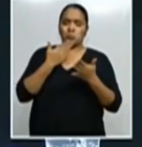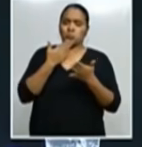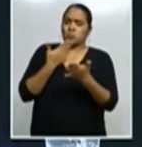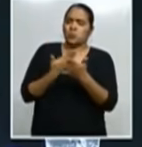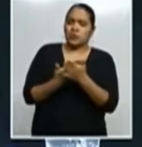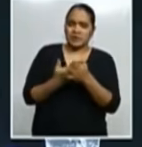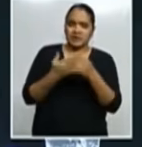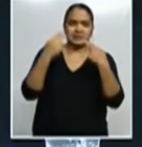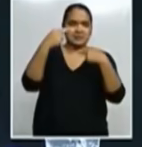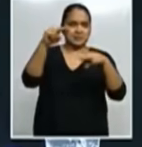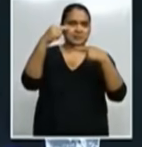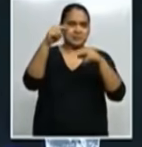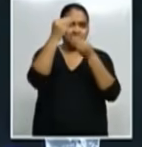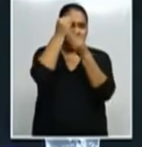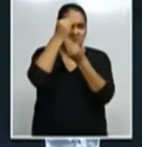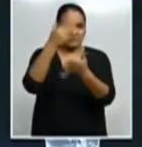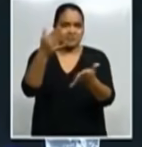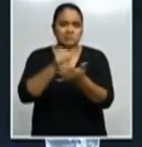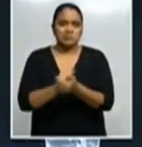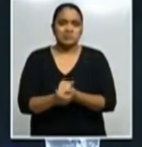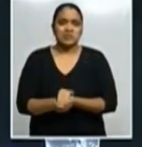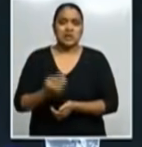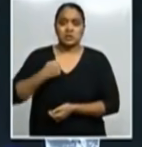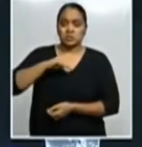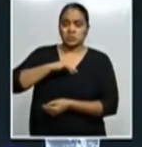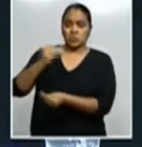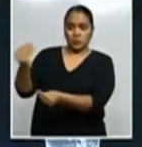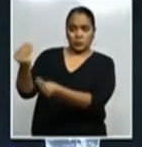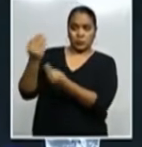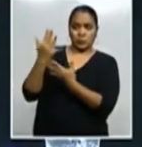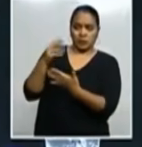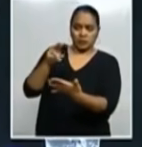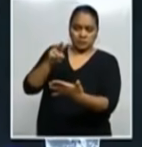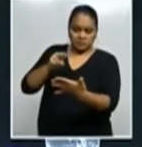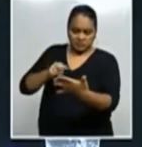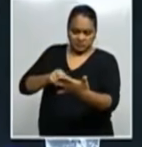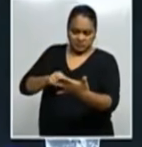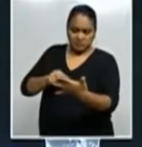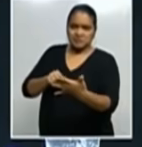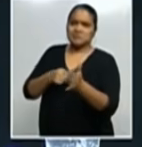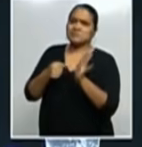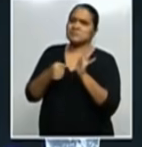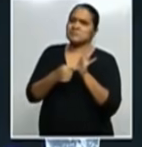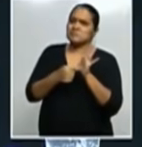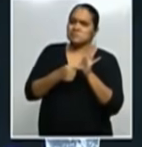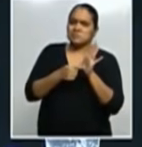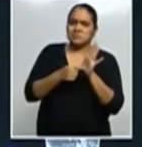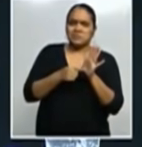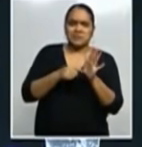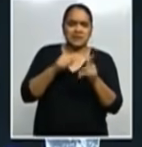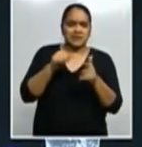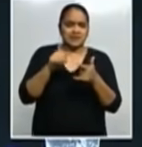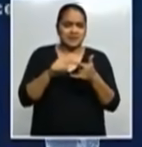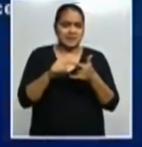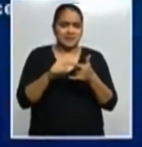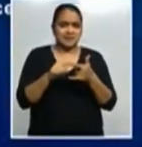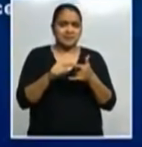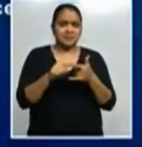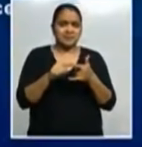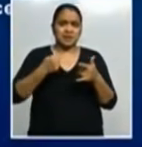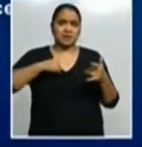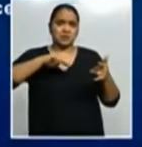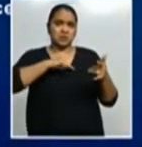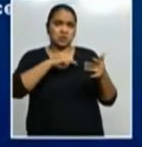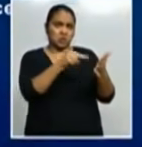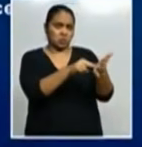en estos días. Calificadora de riesgos Moody's, luego calificadora de riesgos Standard & Poor's, en medio